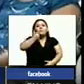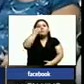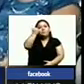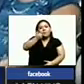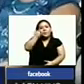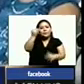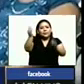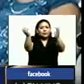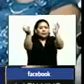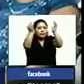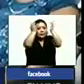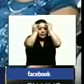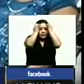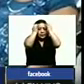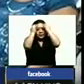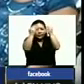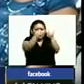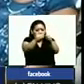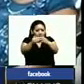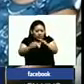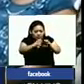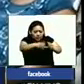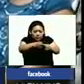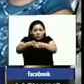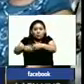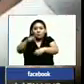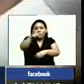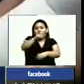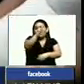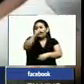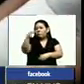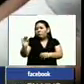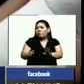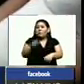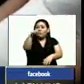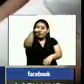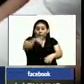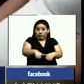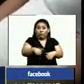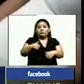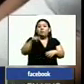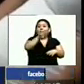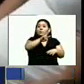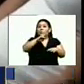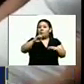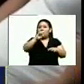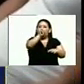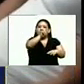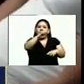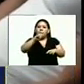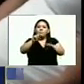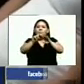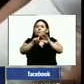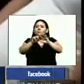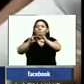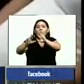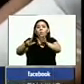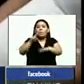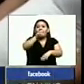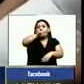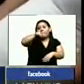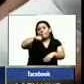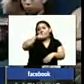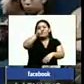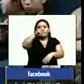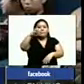mantienen preocupados a diferentes sectores del país. Solo en el año 2018, al menos 1,300